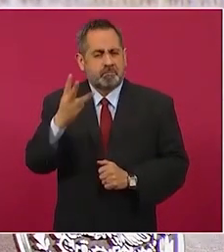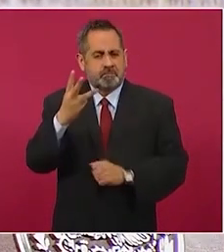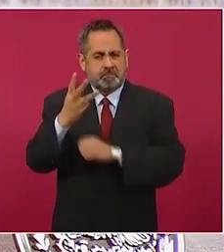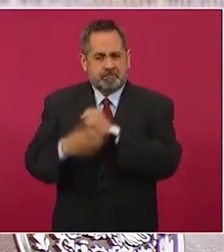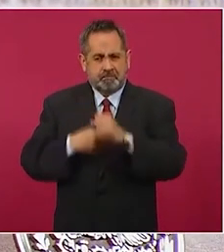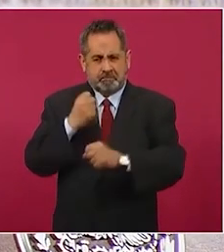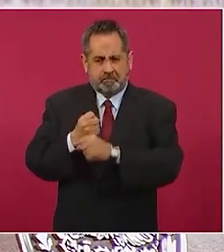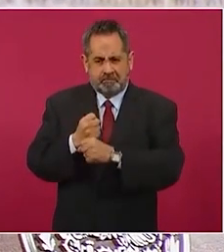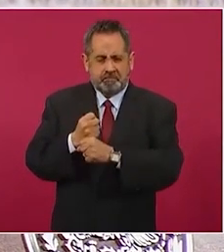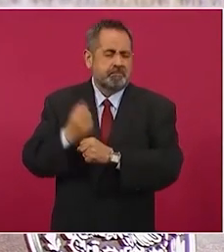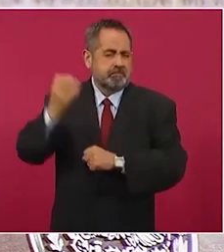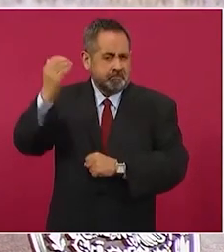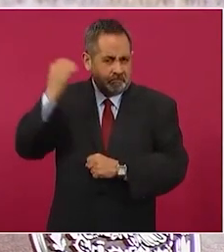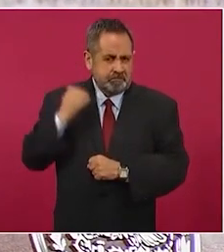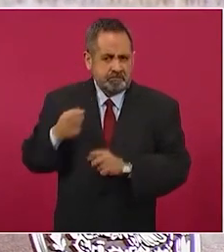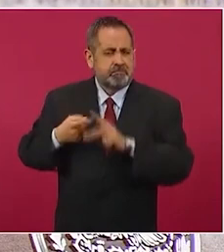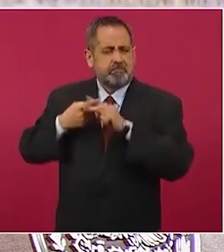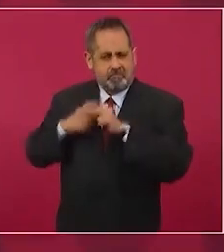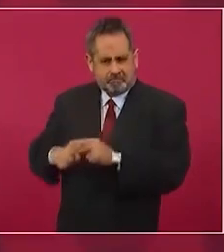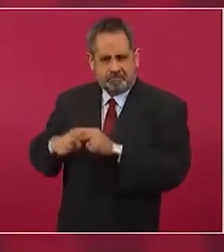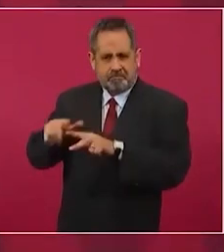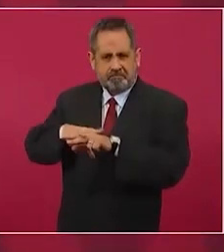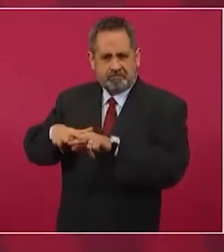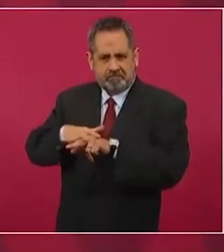3 años, cuando empezaba lo del tren,